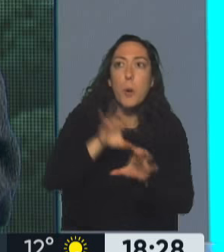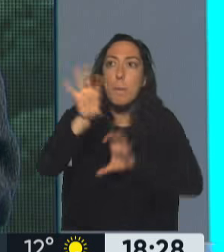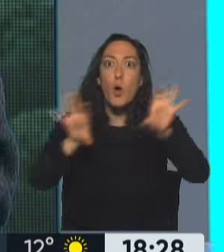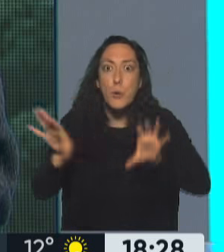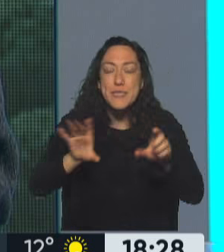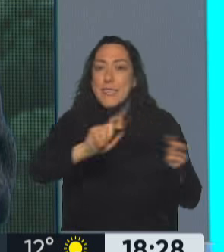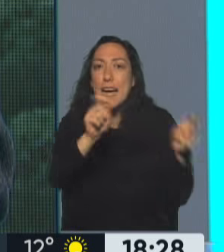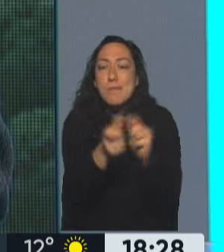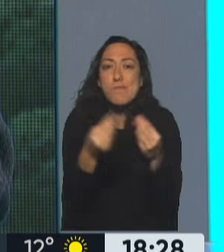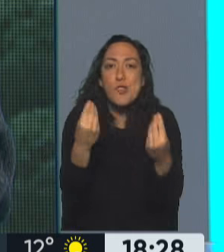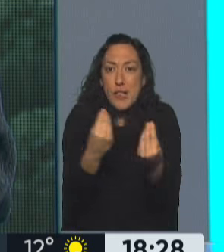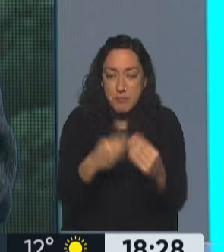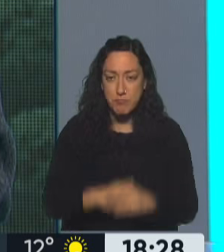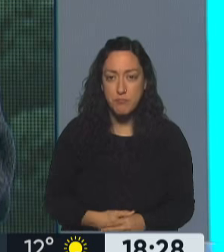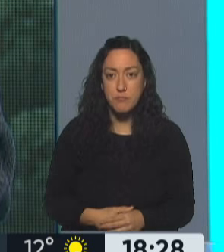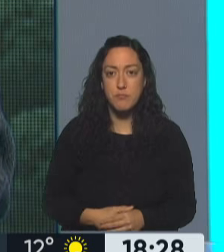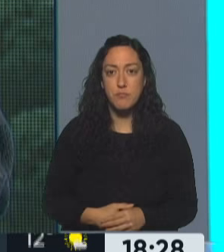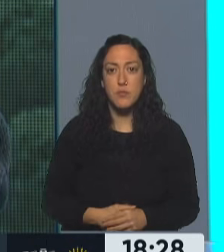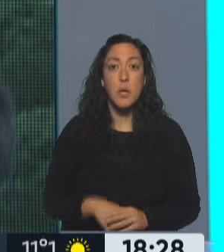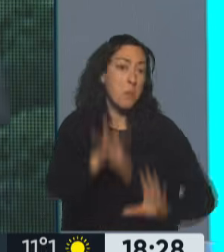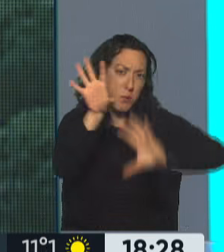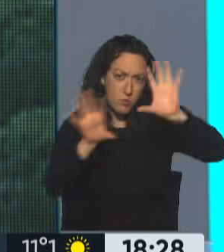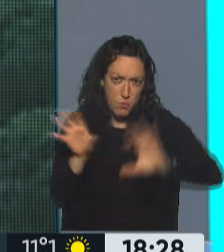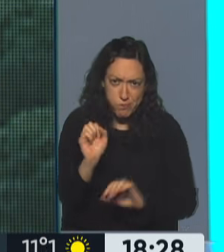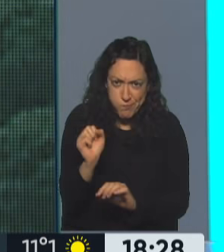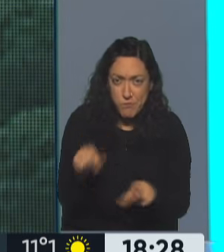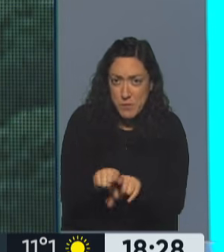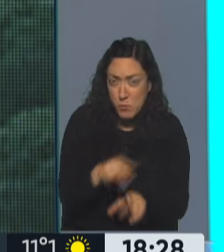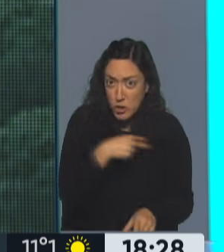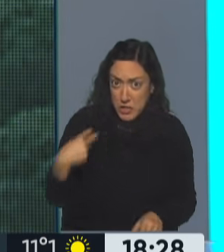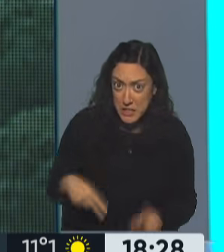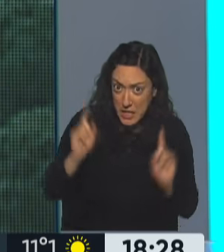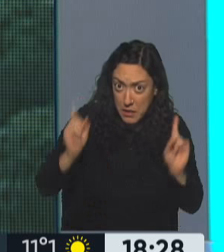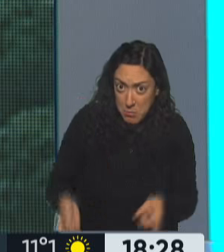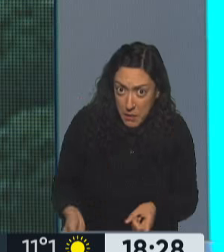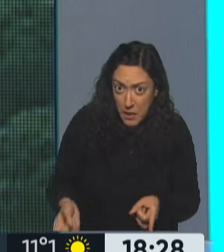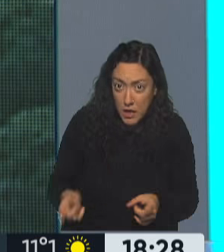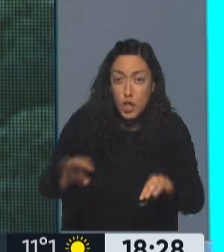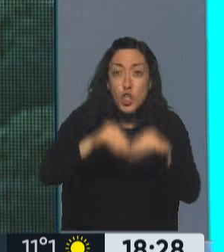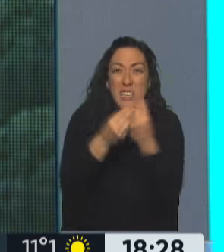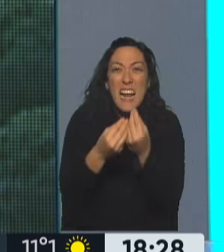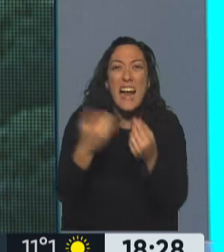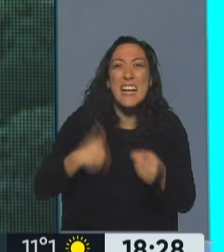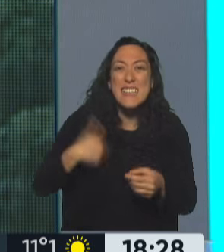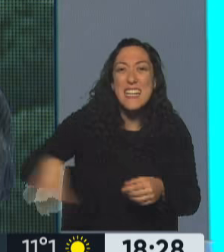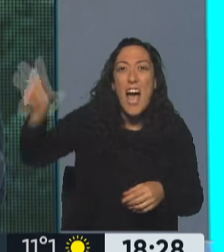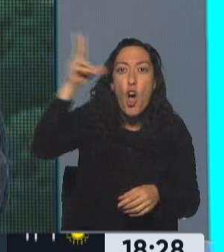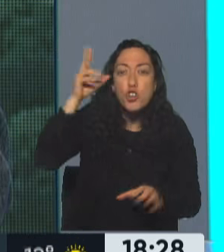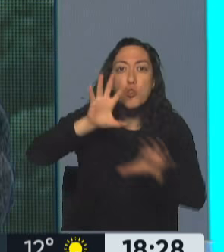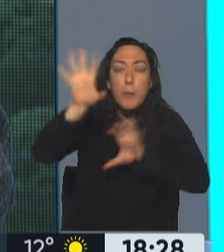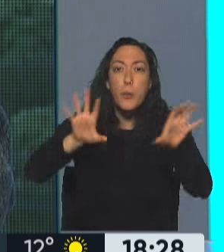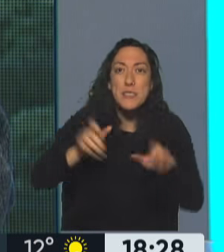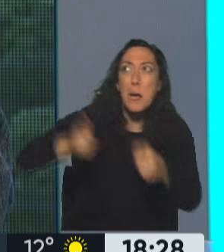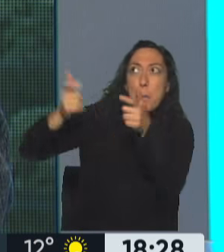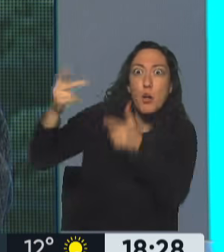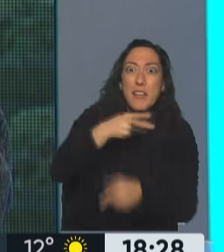ya tienen, que son muchas, porque está China. Sí. O sea que, digamos, hay 8 provincias de Argentina que exportan a China. Eso